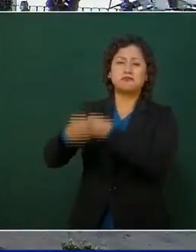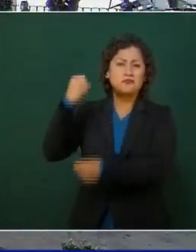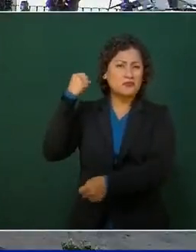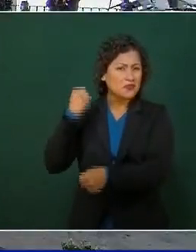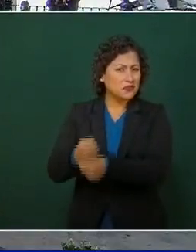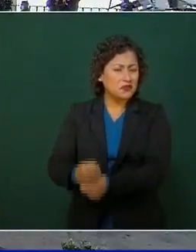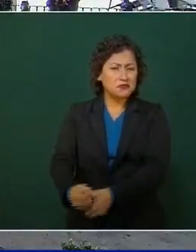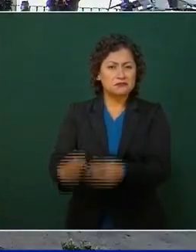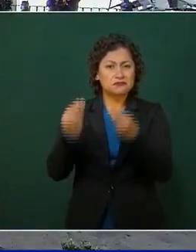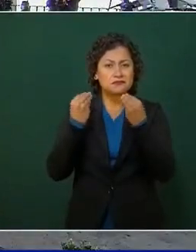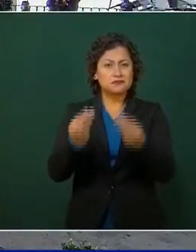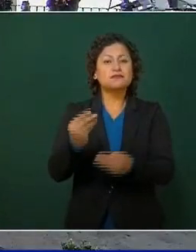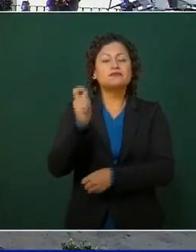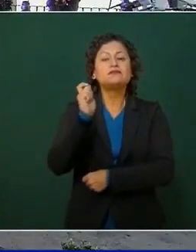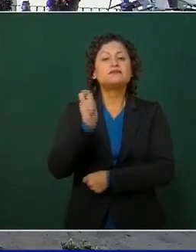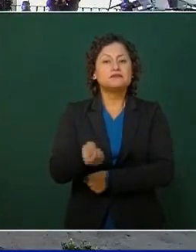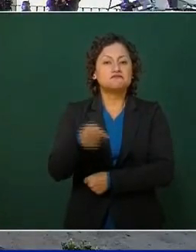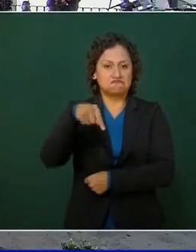con